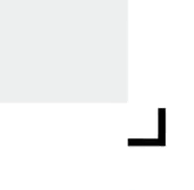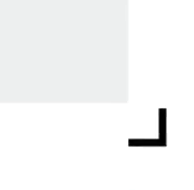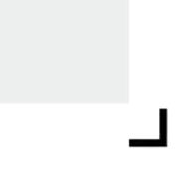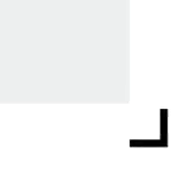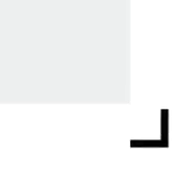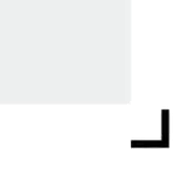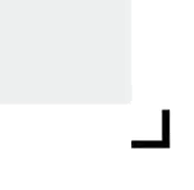gracias